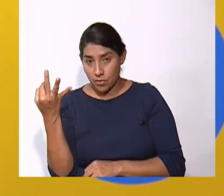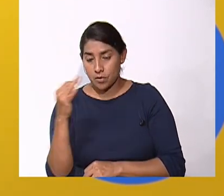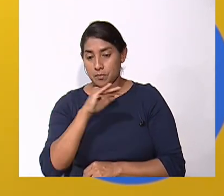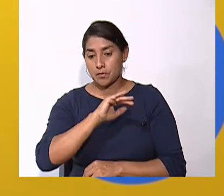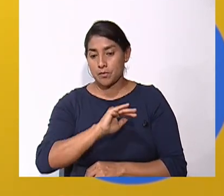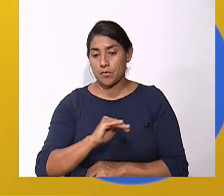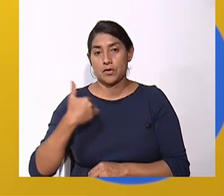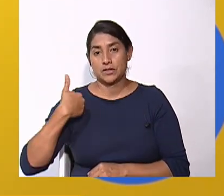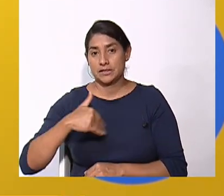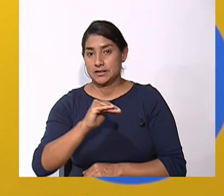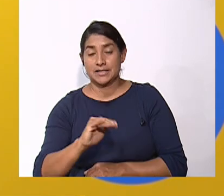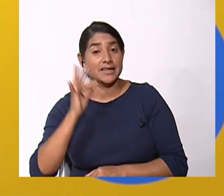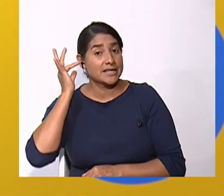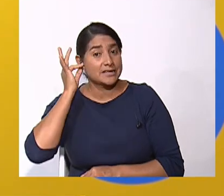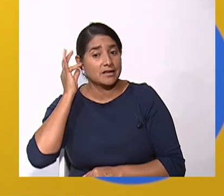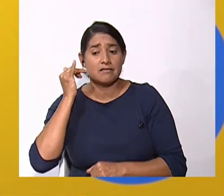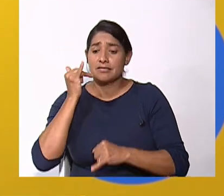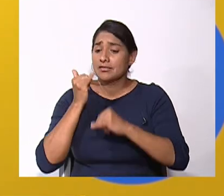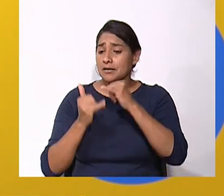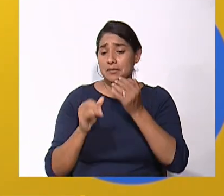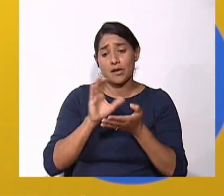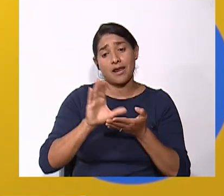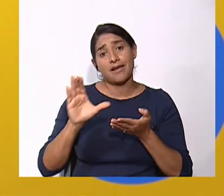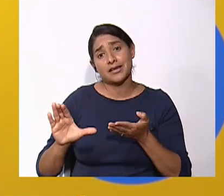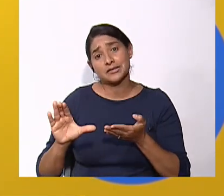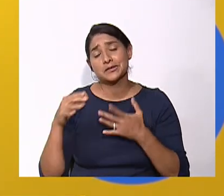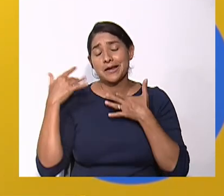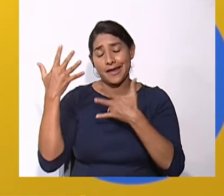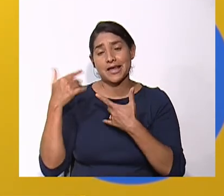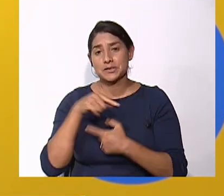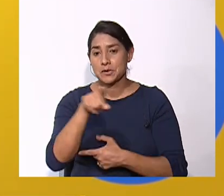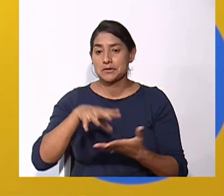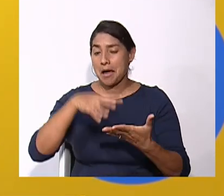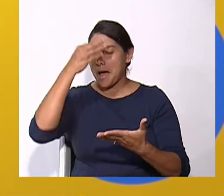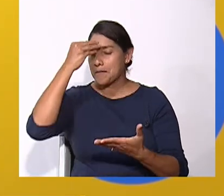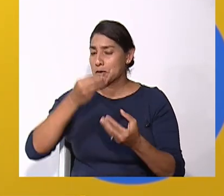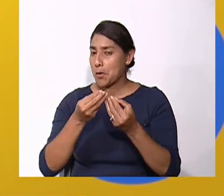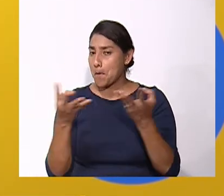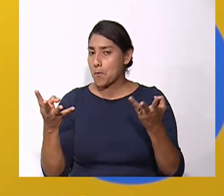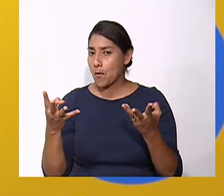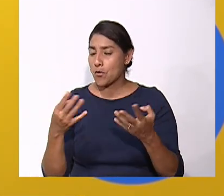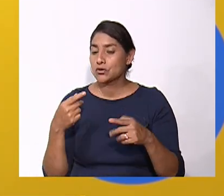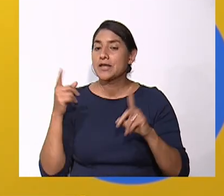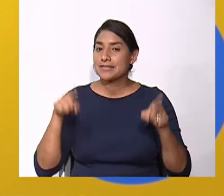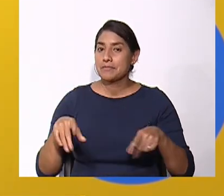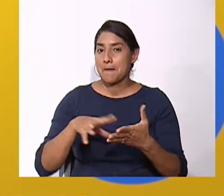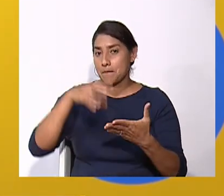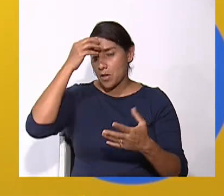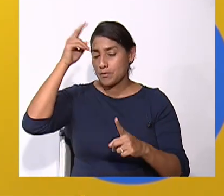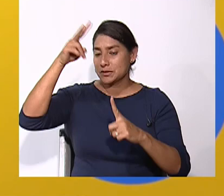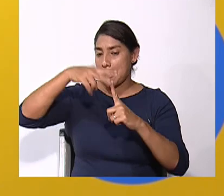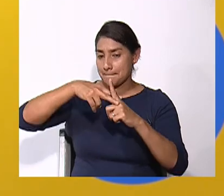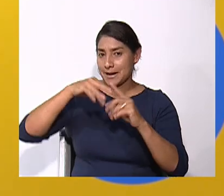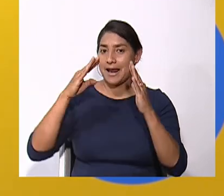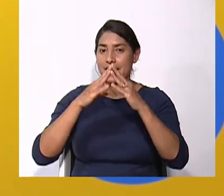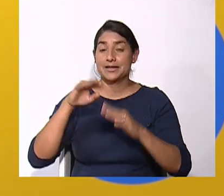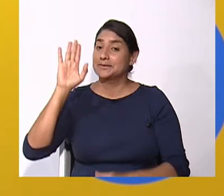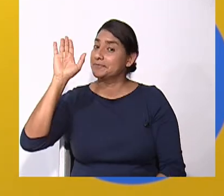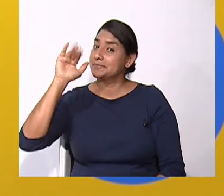niños y niñas, hemos llegado al final. Espero que hayamos aprendido mucho y que pongamos esto en práctica.